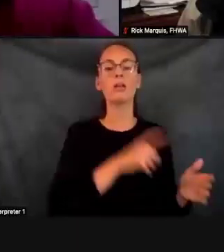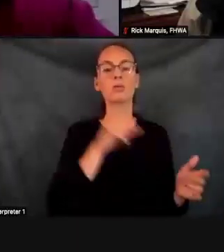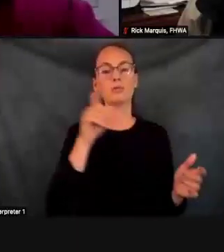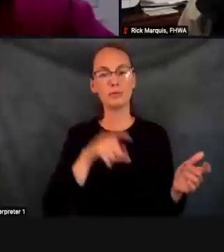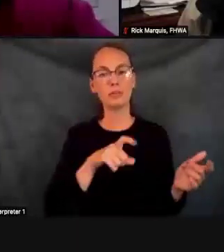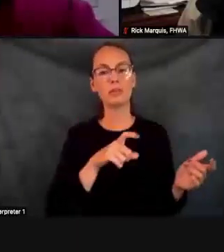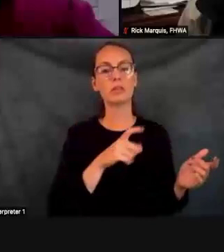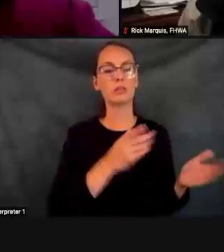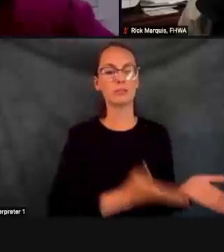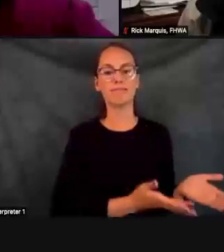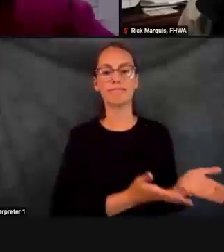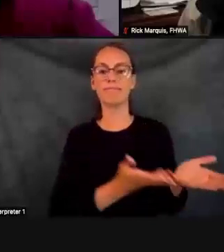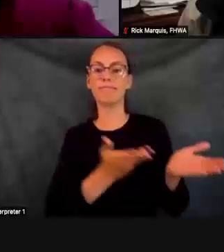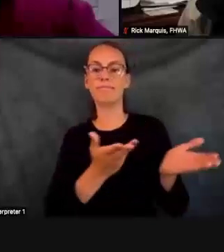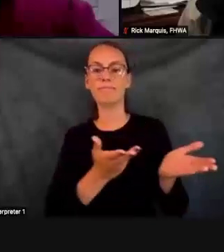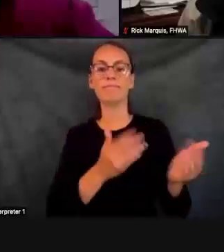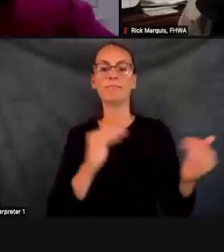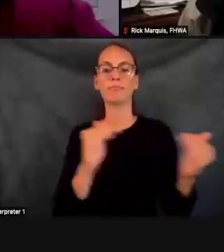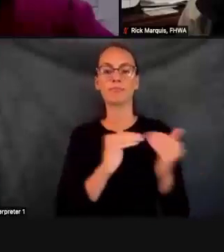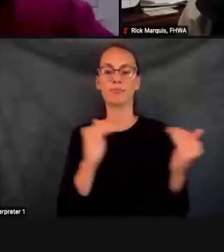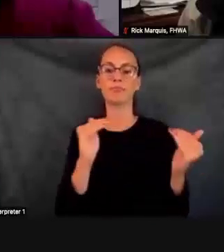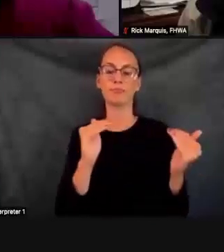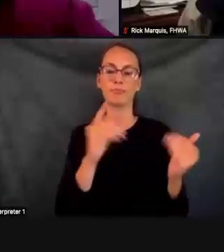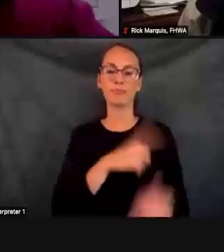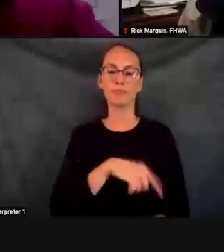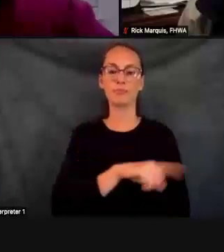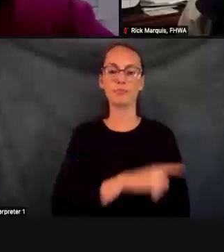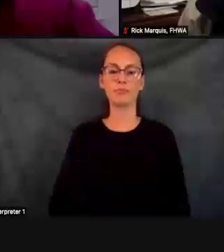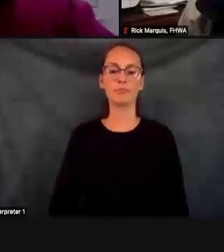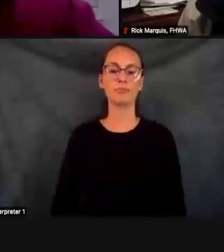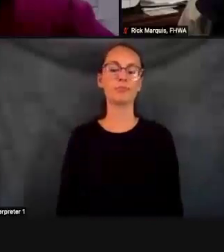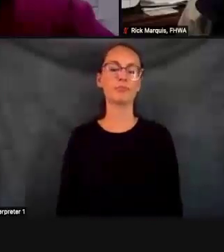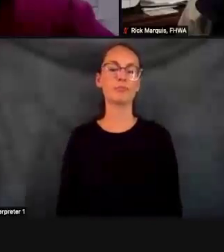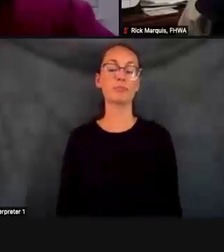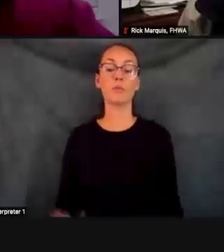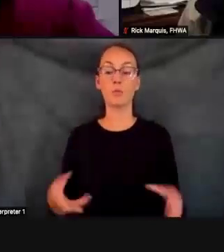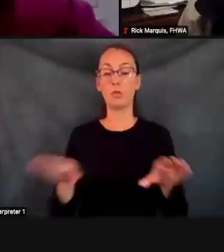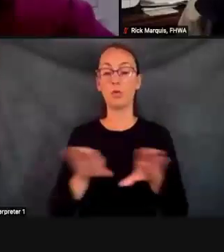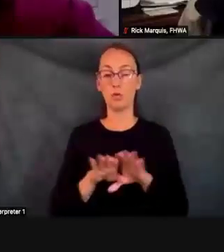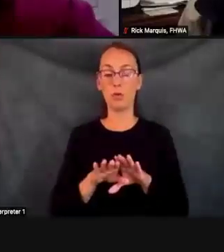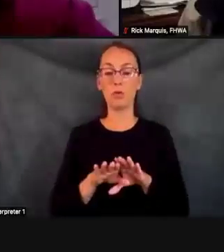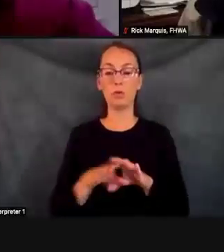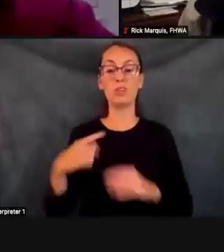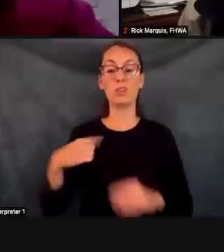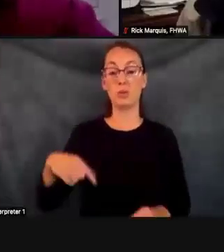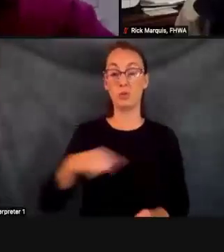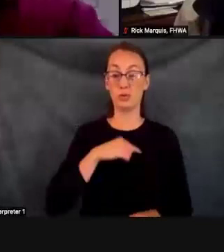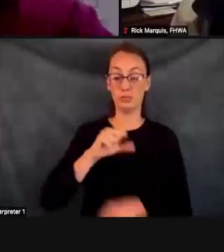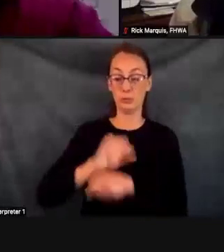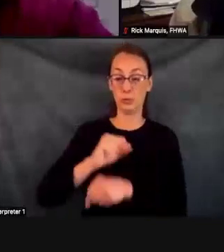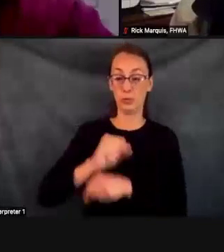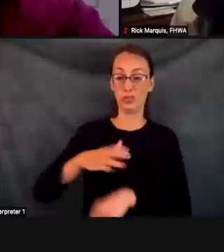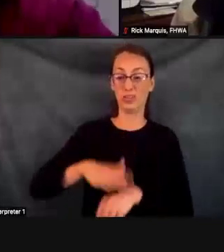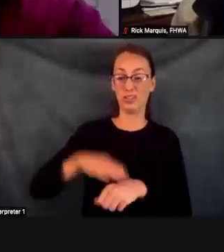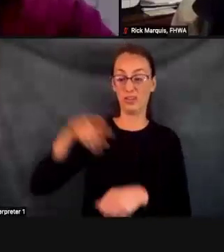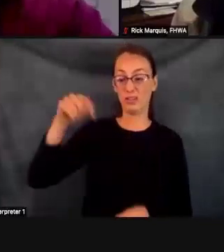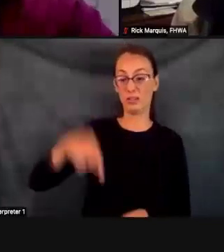este programa o proyecto enorme de infraestructura. trabajamos en eso como